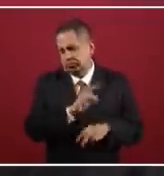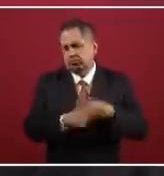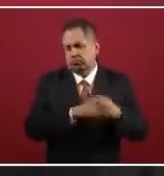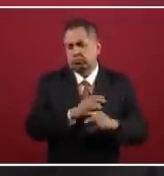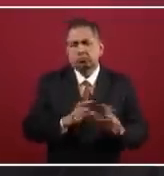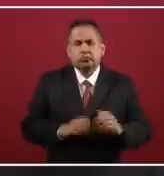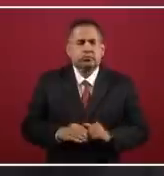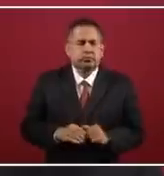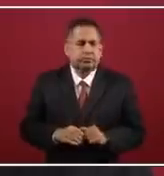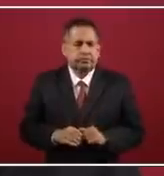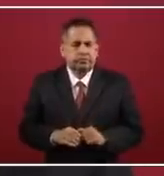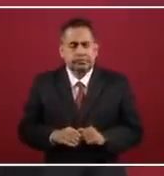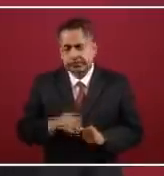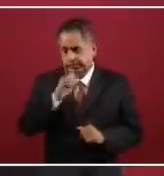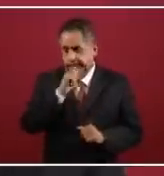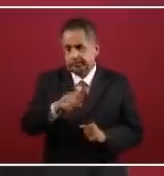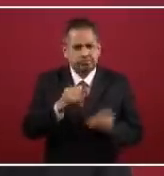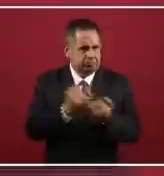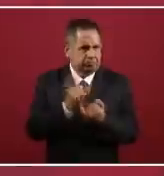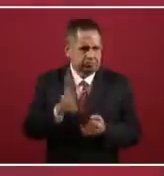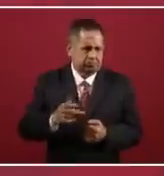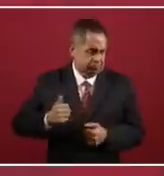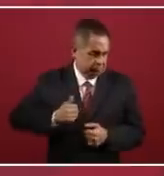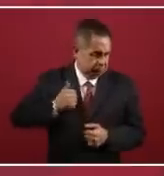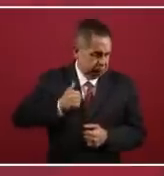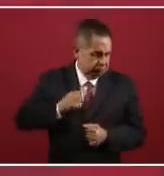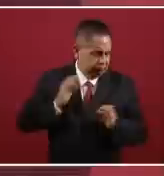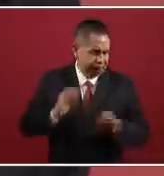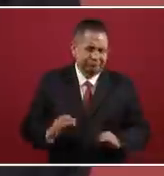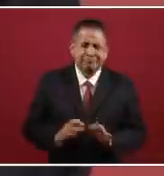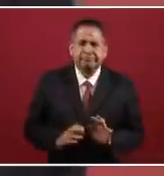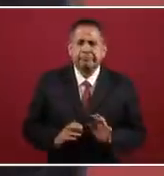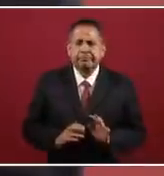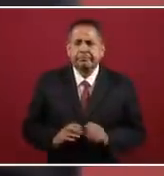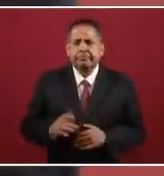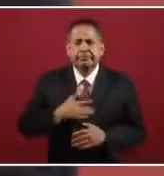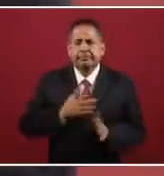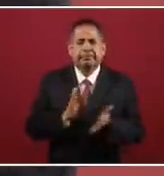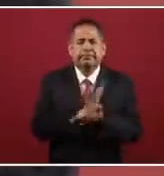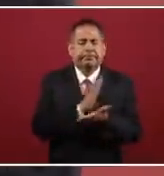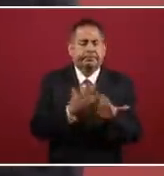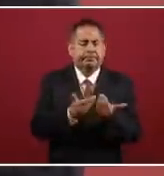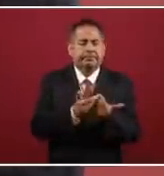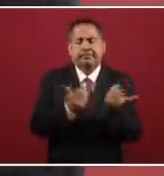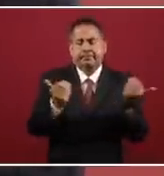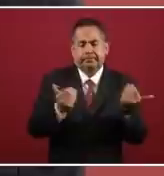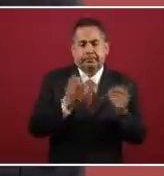mismo en el caso de Canadá. Entonces, yo separaría, son